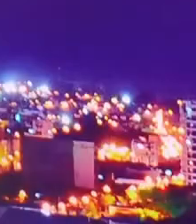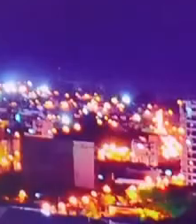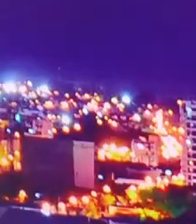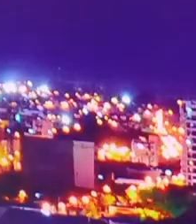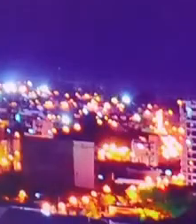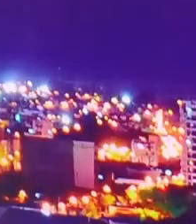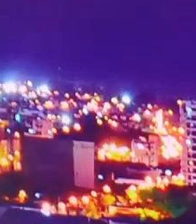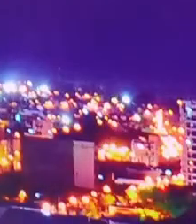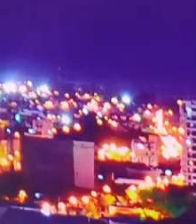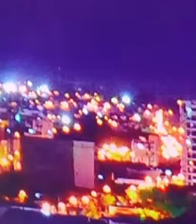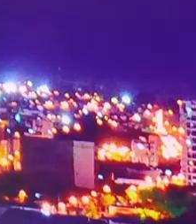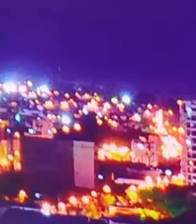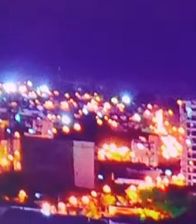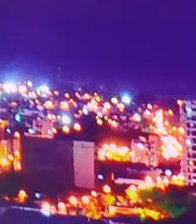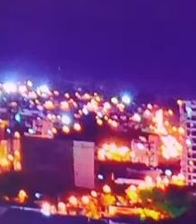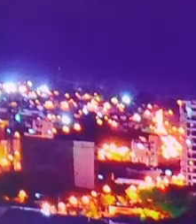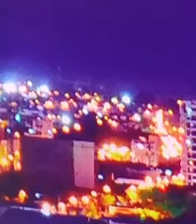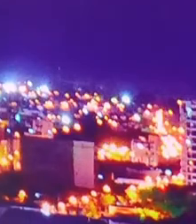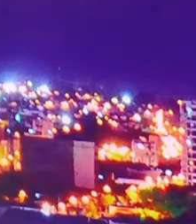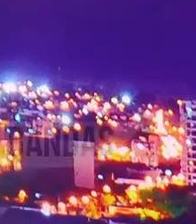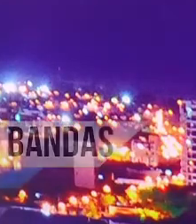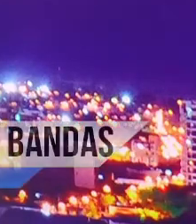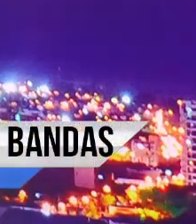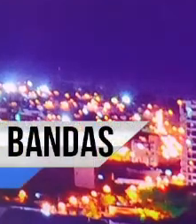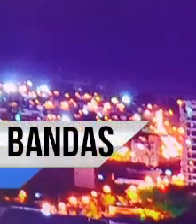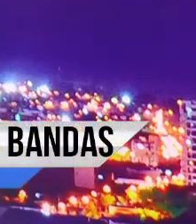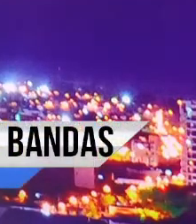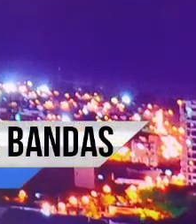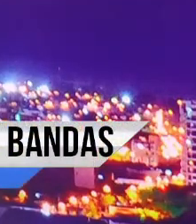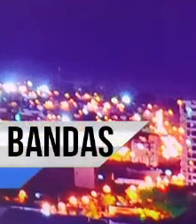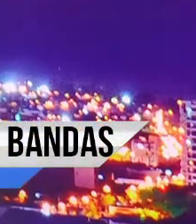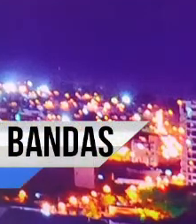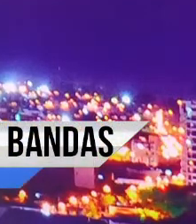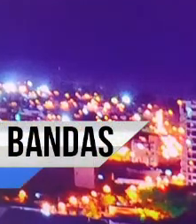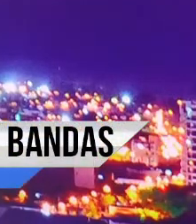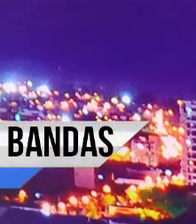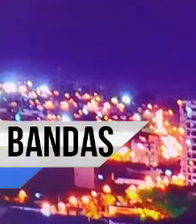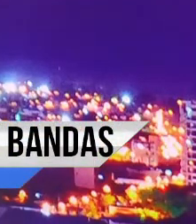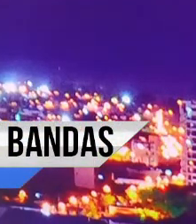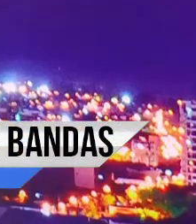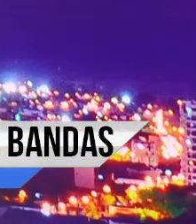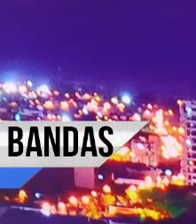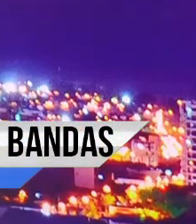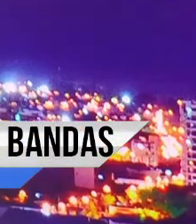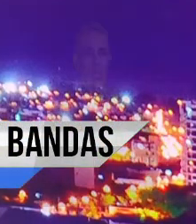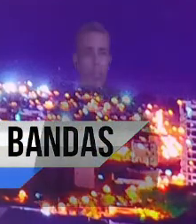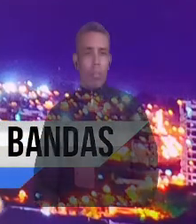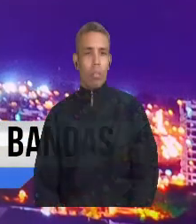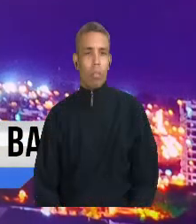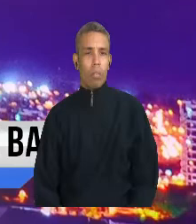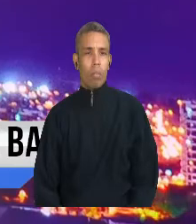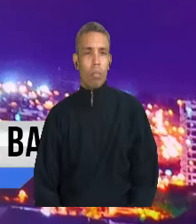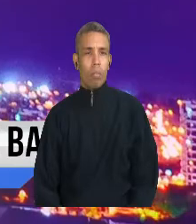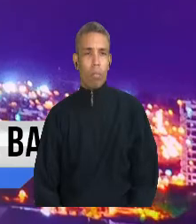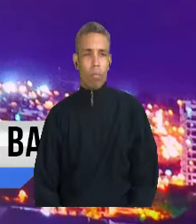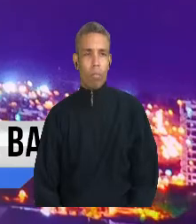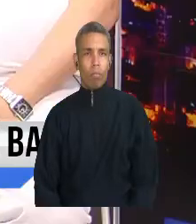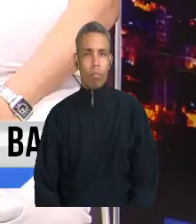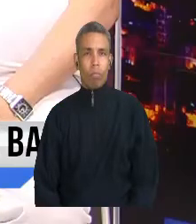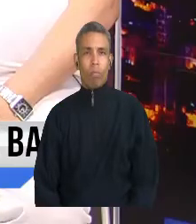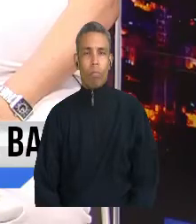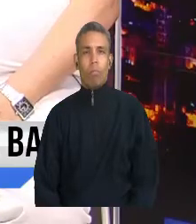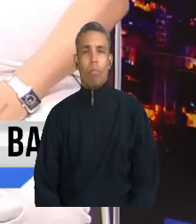Segmento final de Primer Plano, hablando de este festival hermoso como el Vallenato. Son hermanos. José también hace parte de